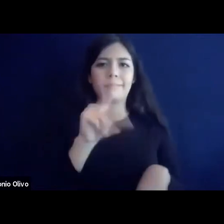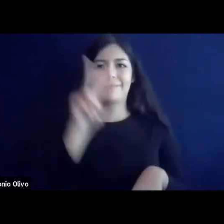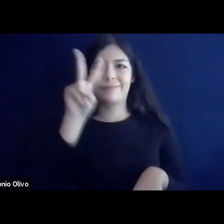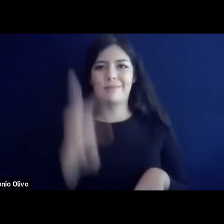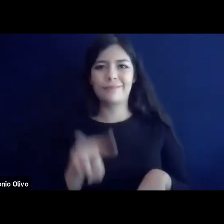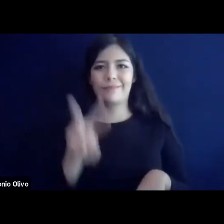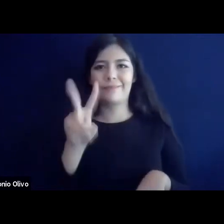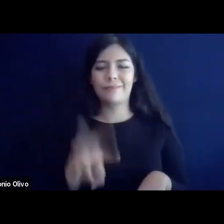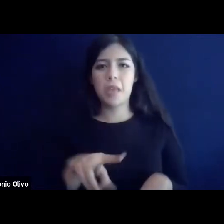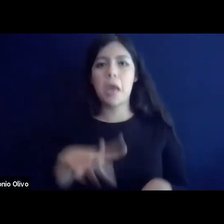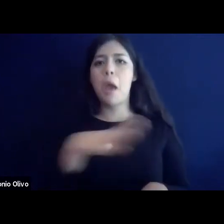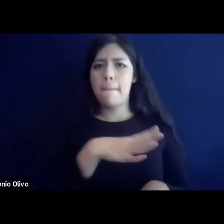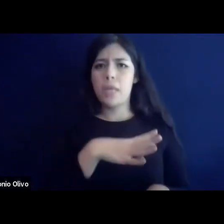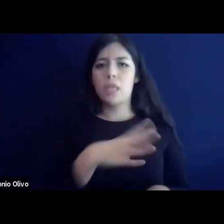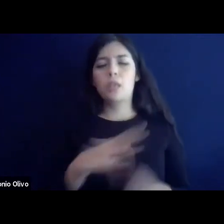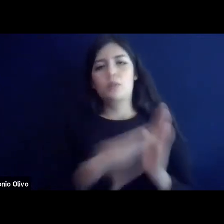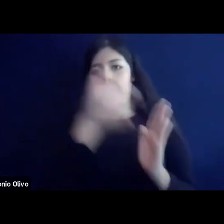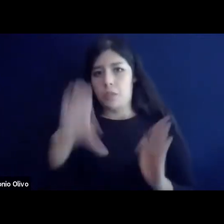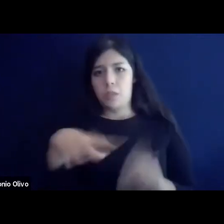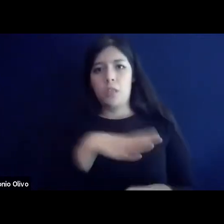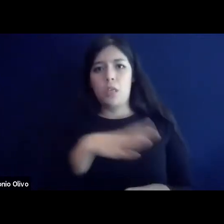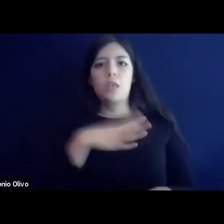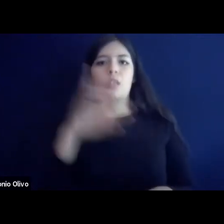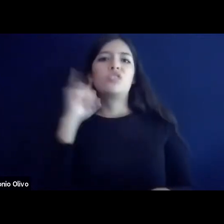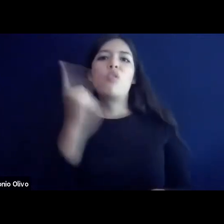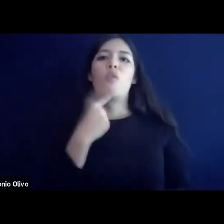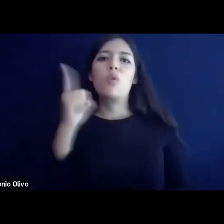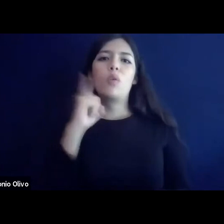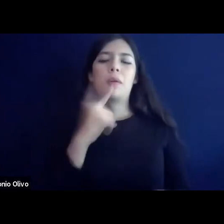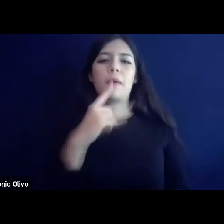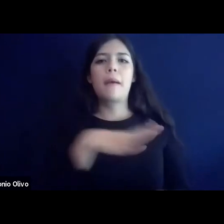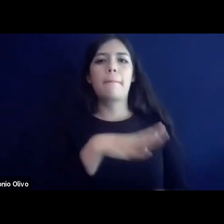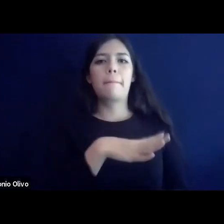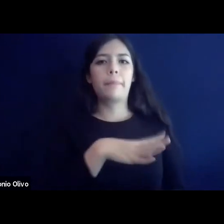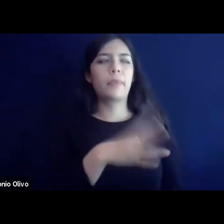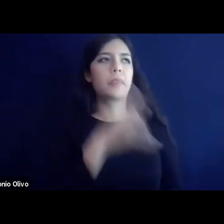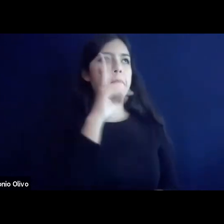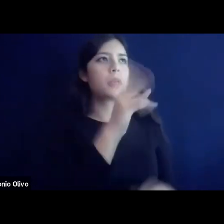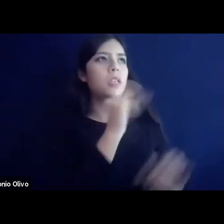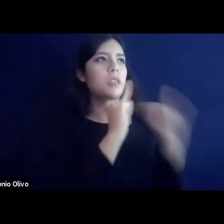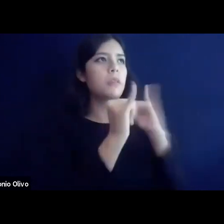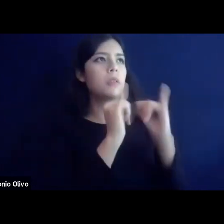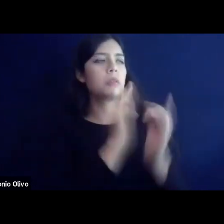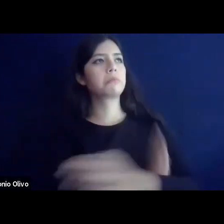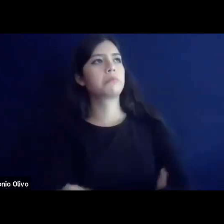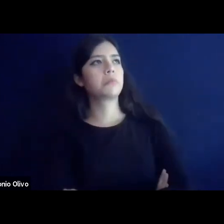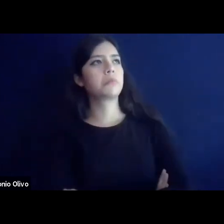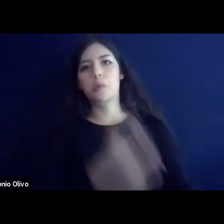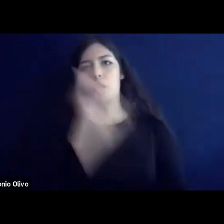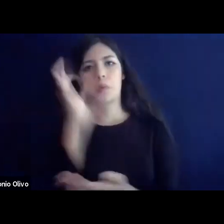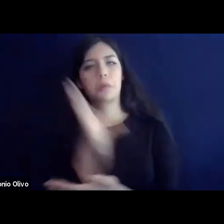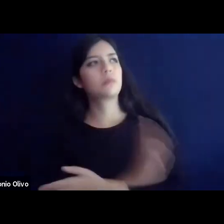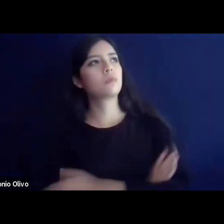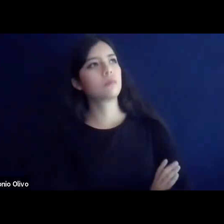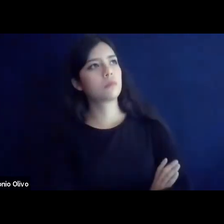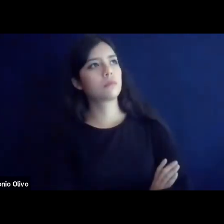como lo dijo Nereida, efectivamente, ¿no? Es esto, no. Porque encuentra otra persona como yo, que sufra de epilepsia, que